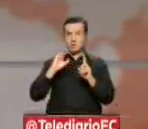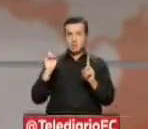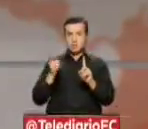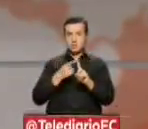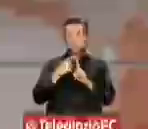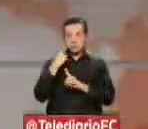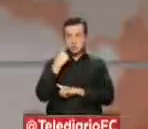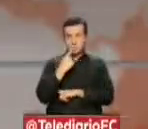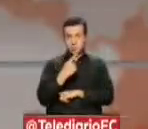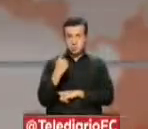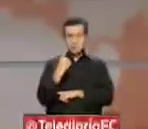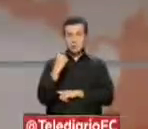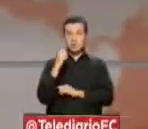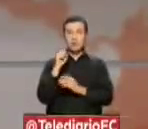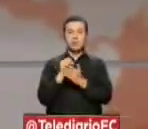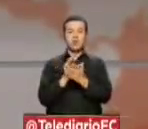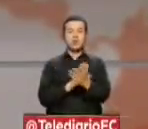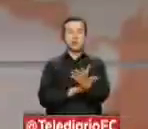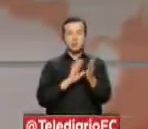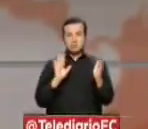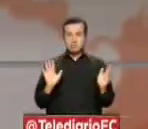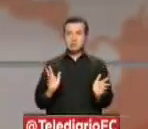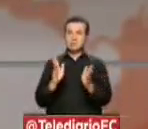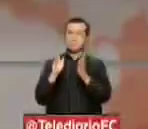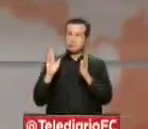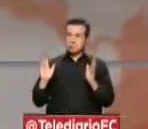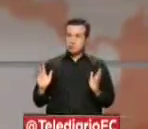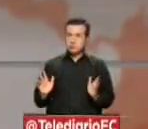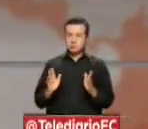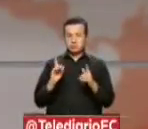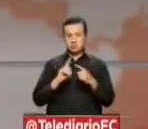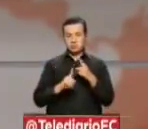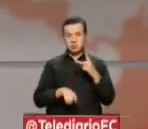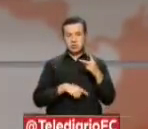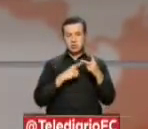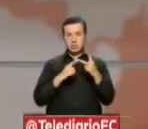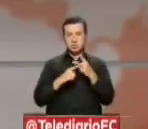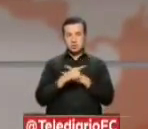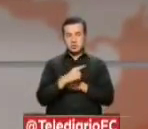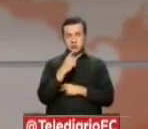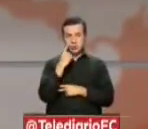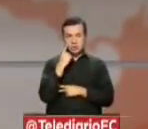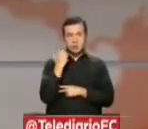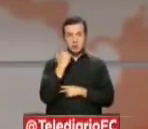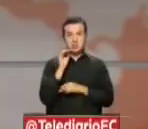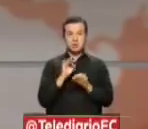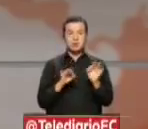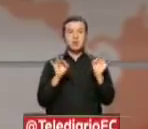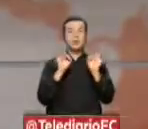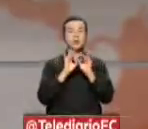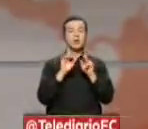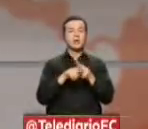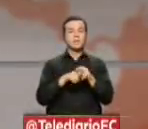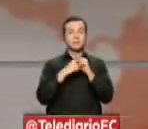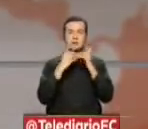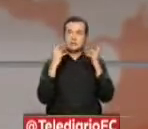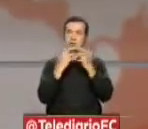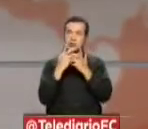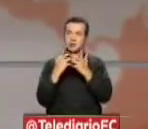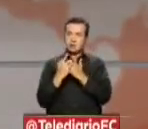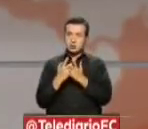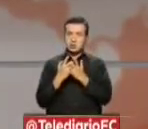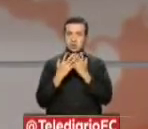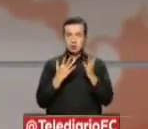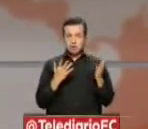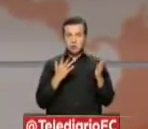es que se dé un programa de incentivos adecuados. Y el segundo paso, que es básico, es que se empiecen a encadenar